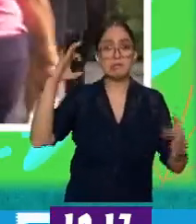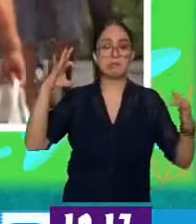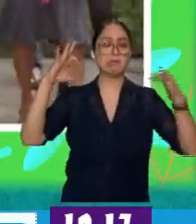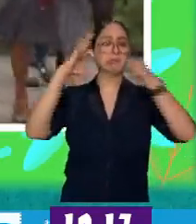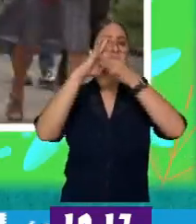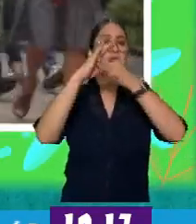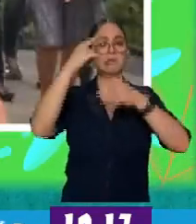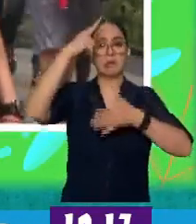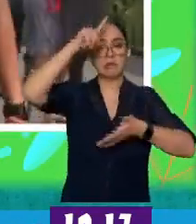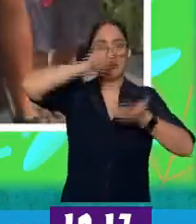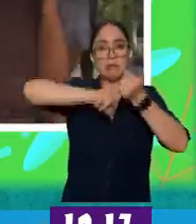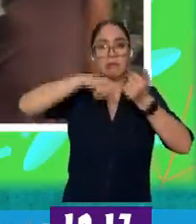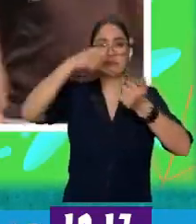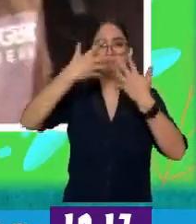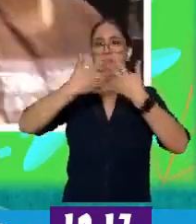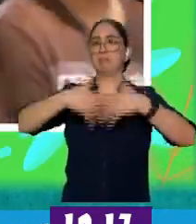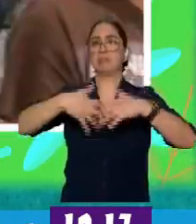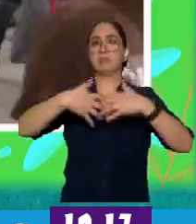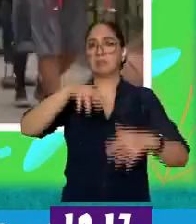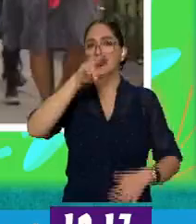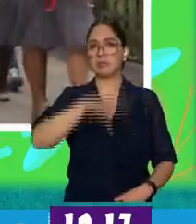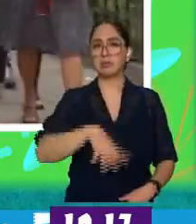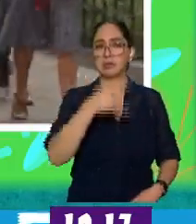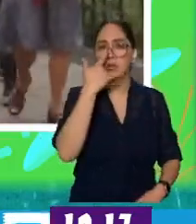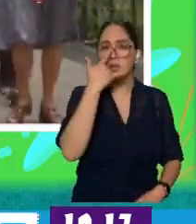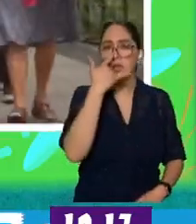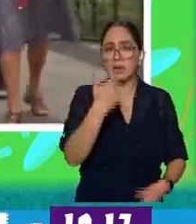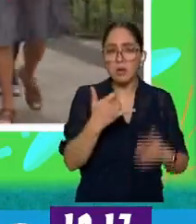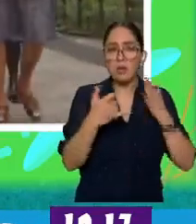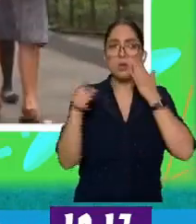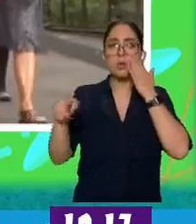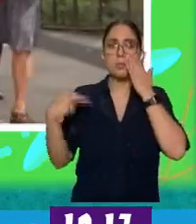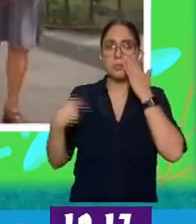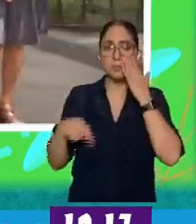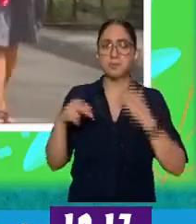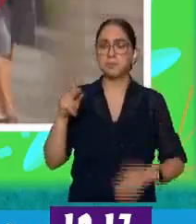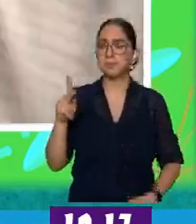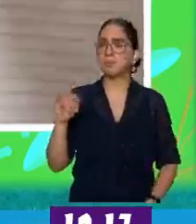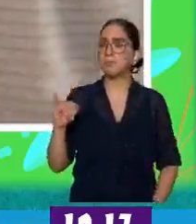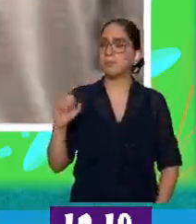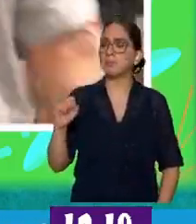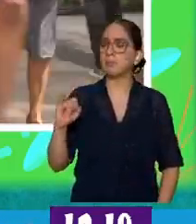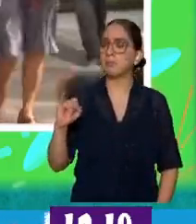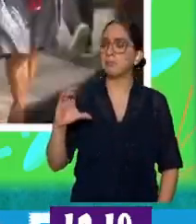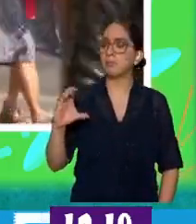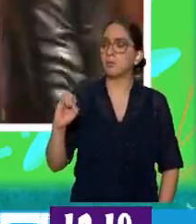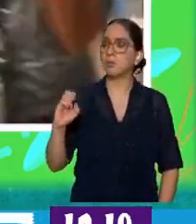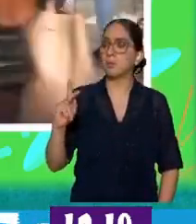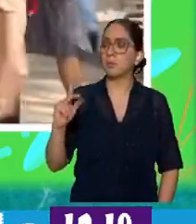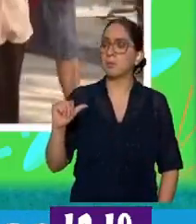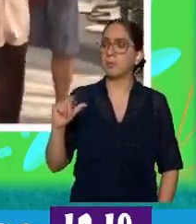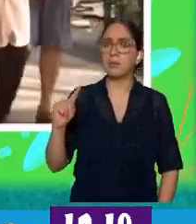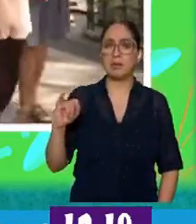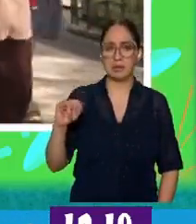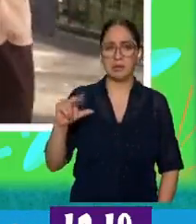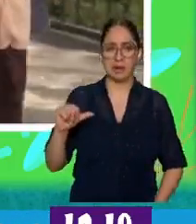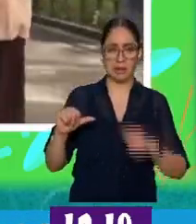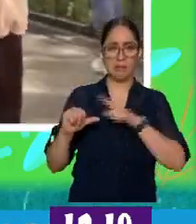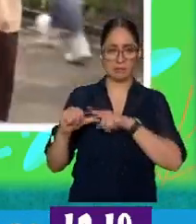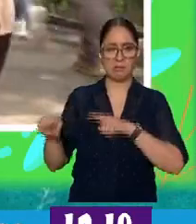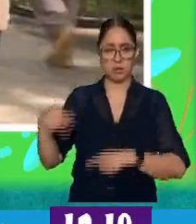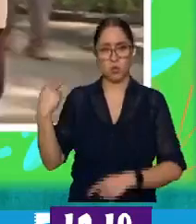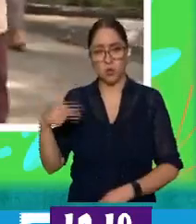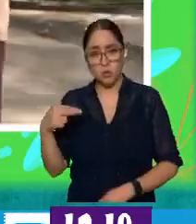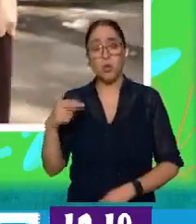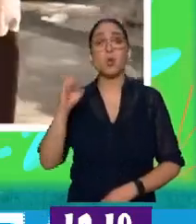psicológicos rarones, que en psicología le llamamos psicopatía, o por lo menos coloquialmente, le